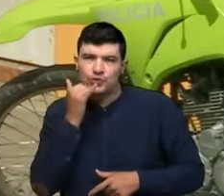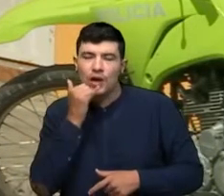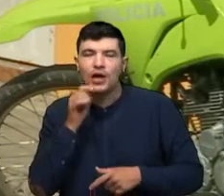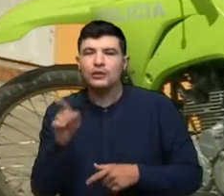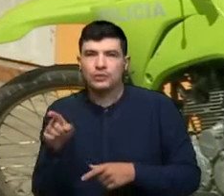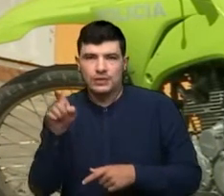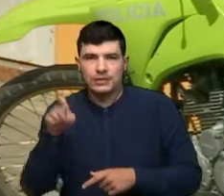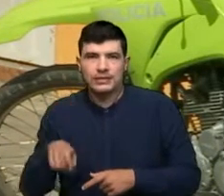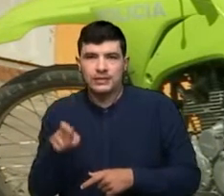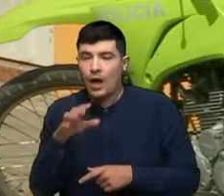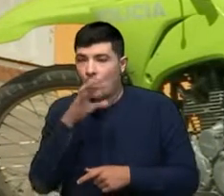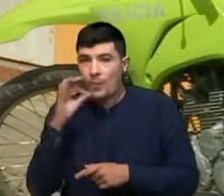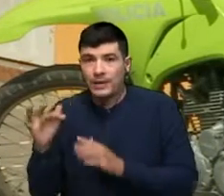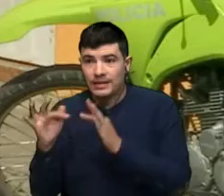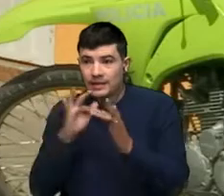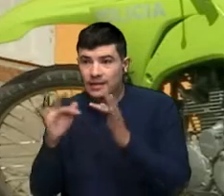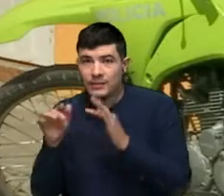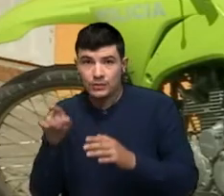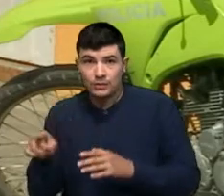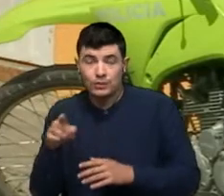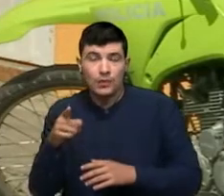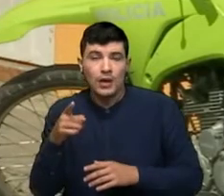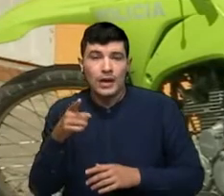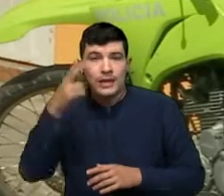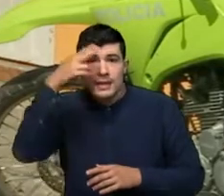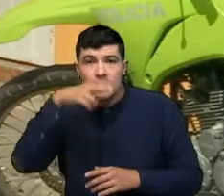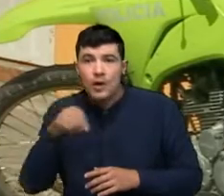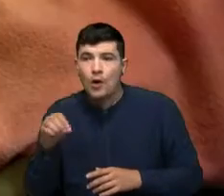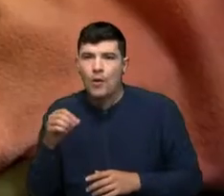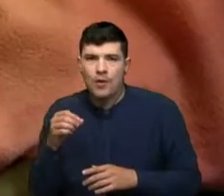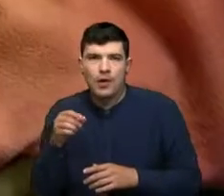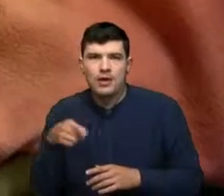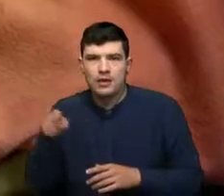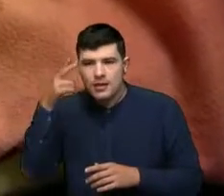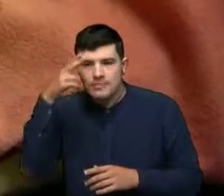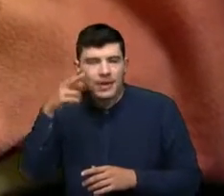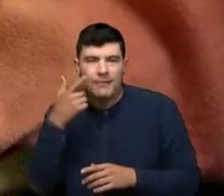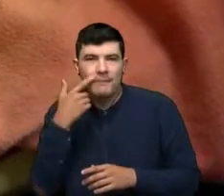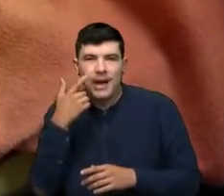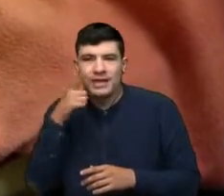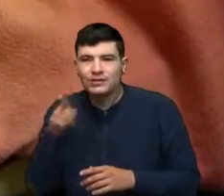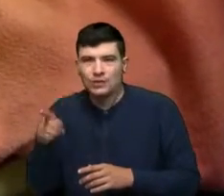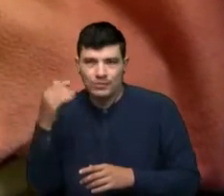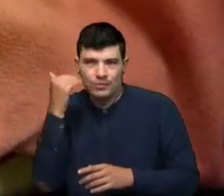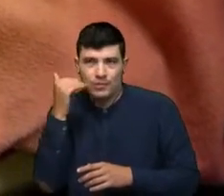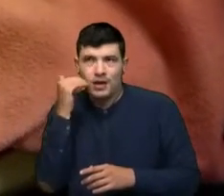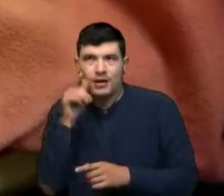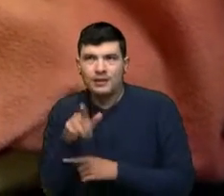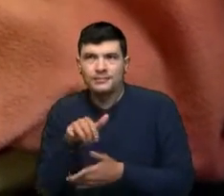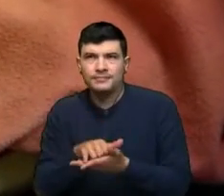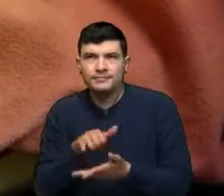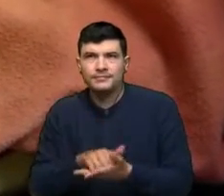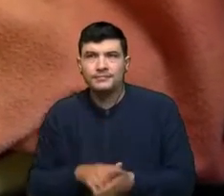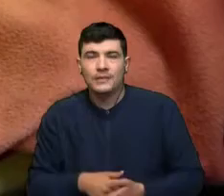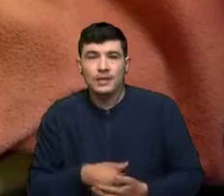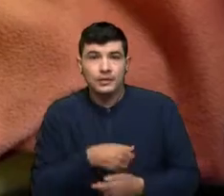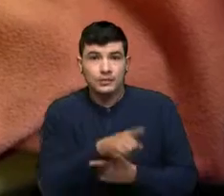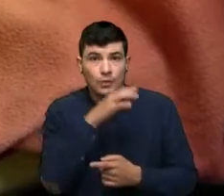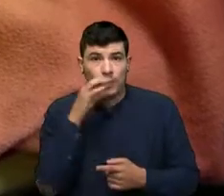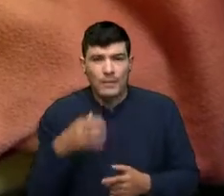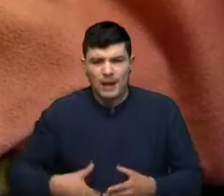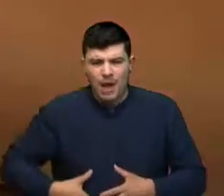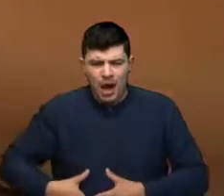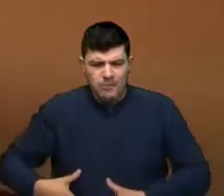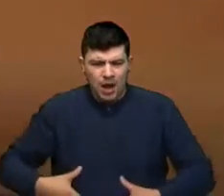examen hematológico que actualmente su EPS no autoriza. Cirrosis hepática, hernia umbilical estrangulada, hernia